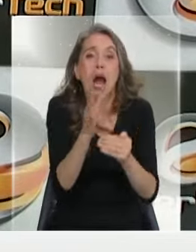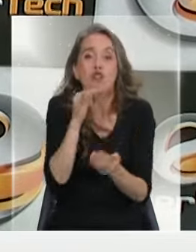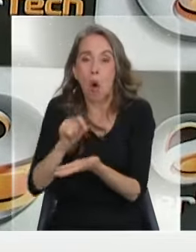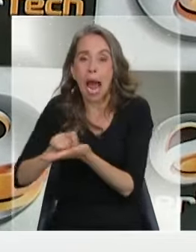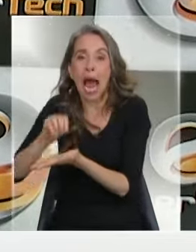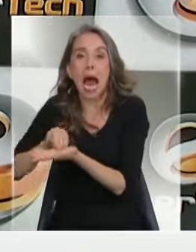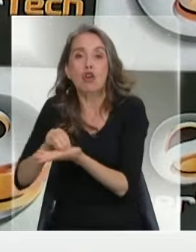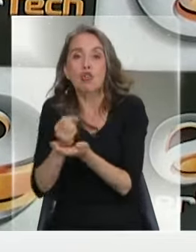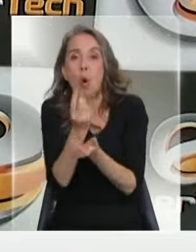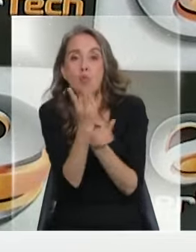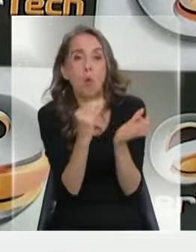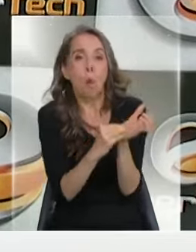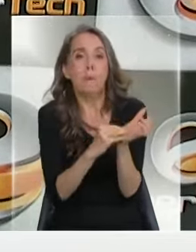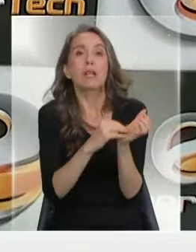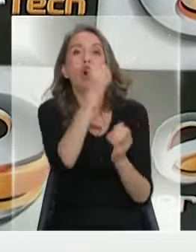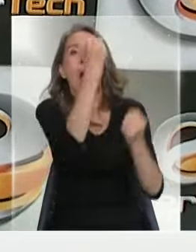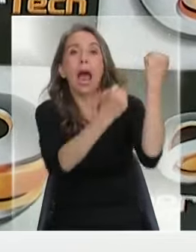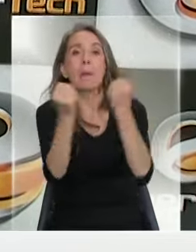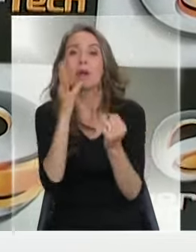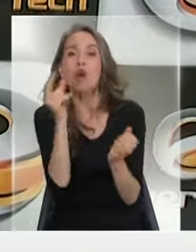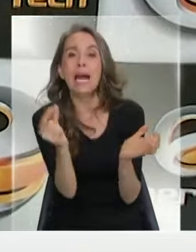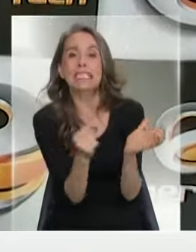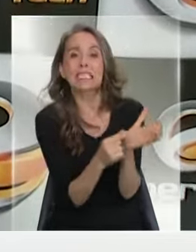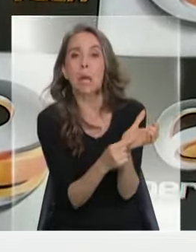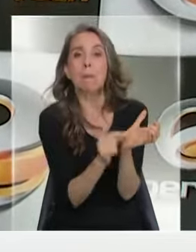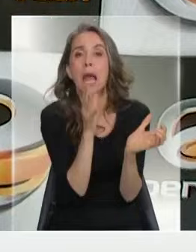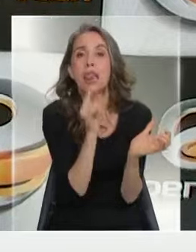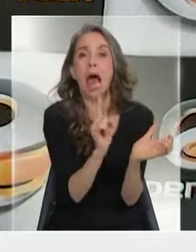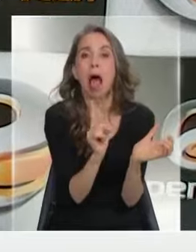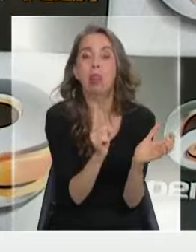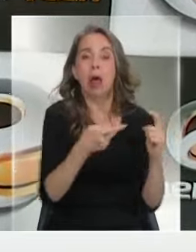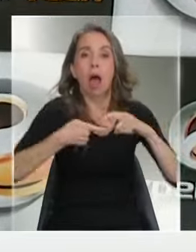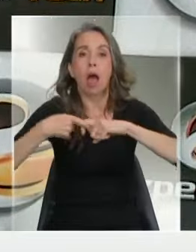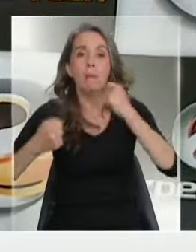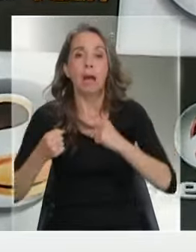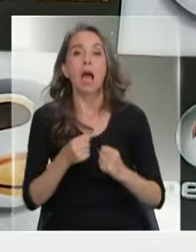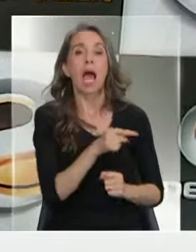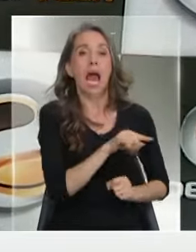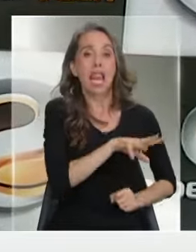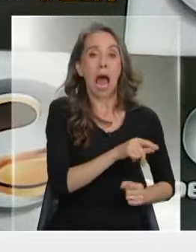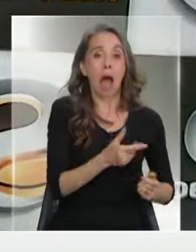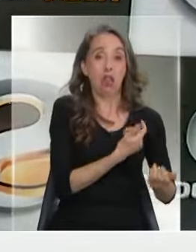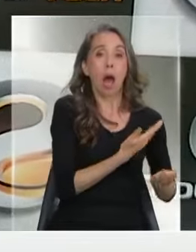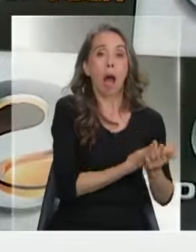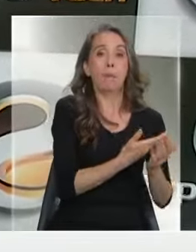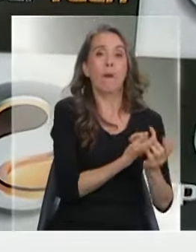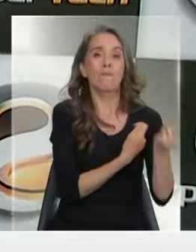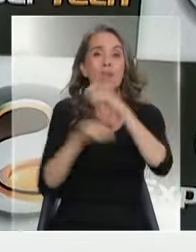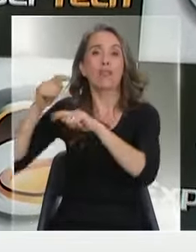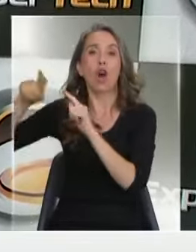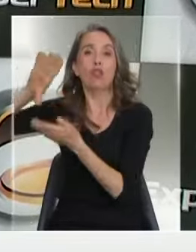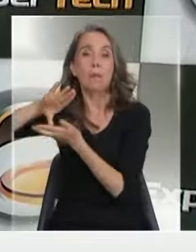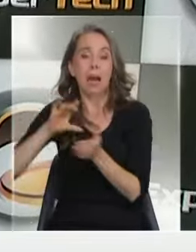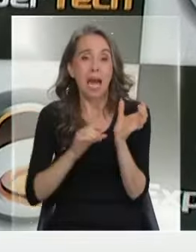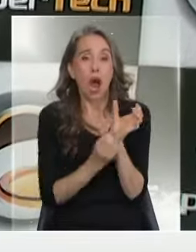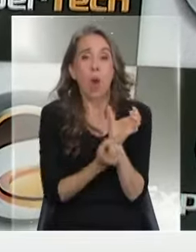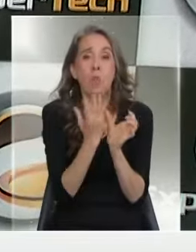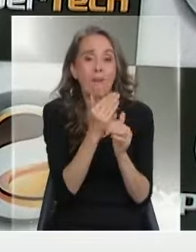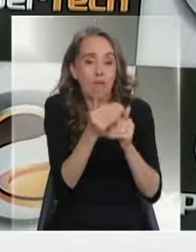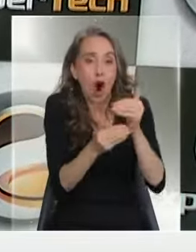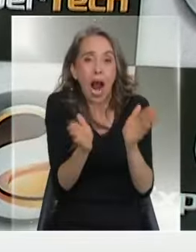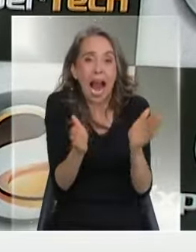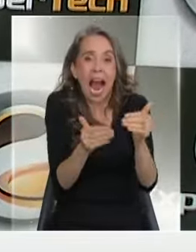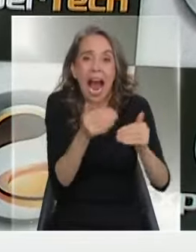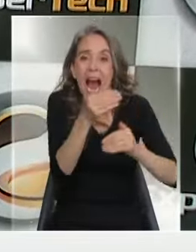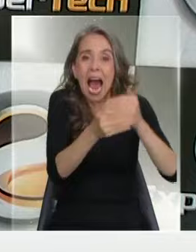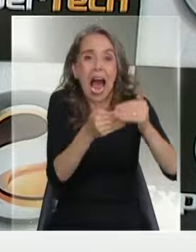registro aún ninguna compañía celular porque no estaban activados, es posible que sean vendidos en el extranjero porque son equipos nuevos, sellados. Si se